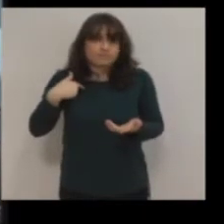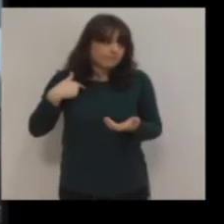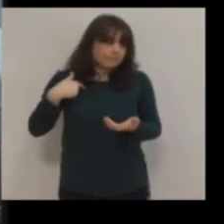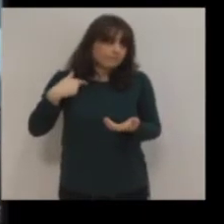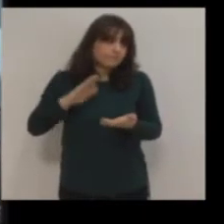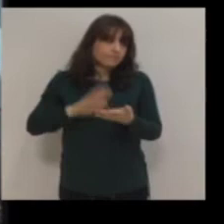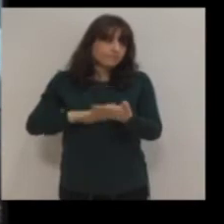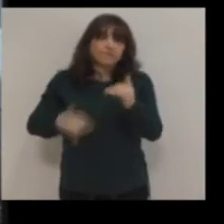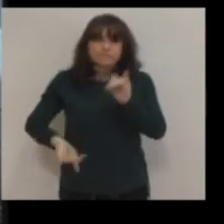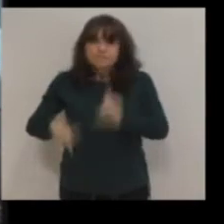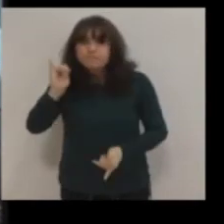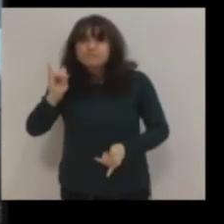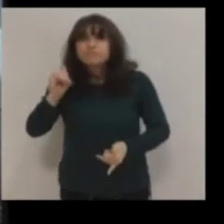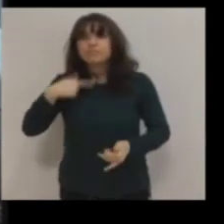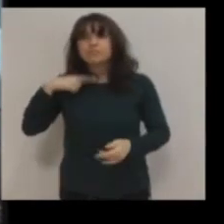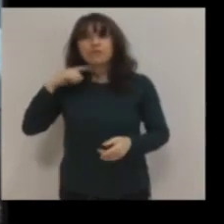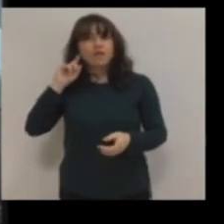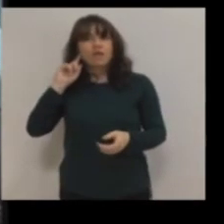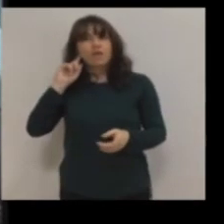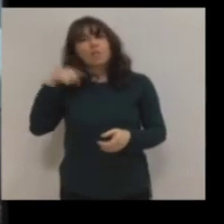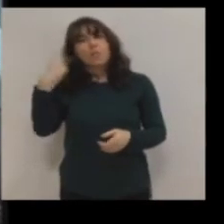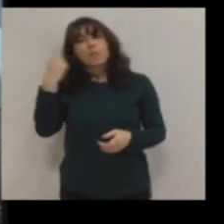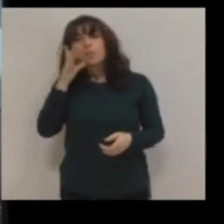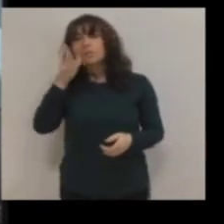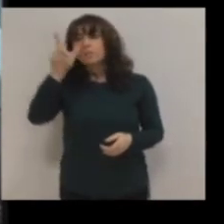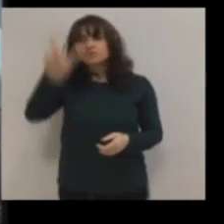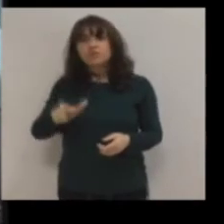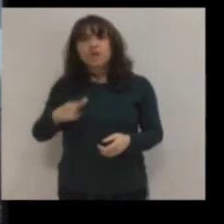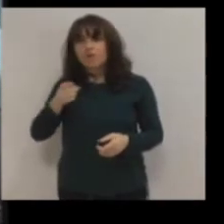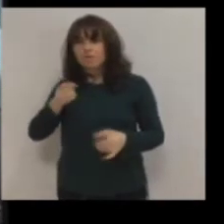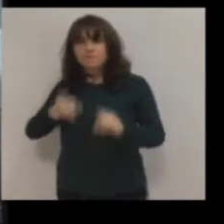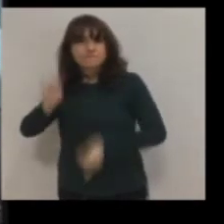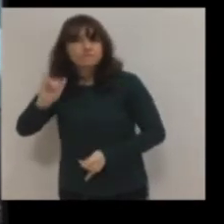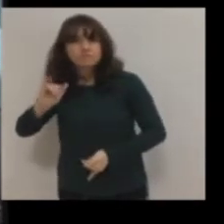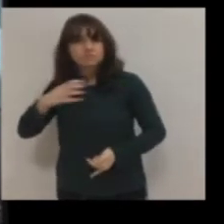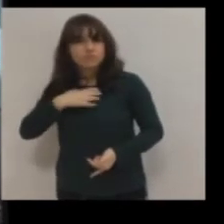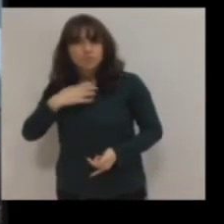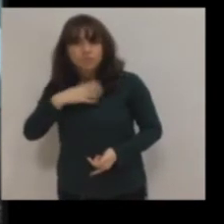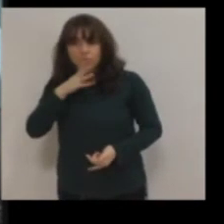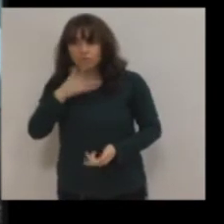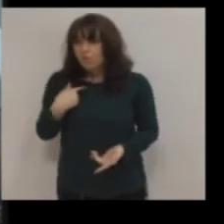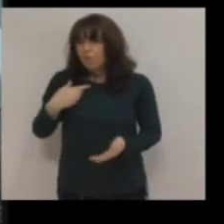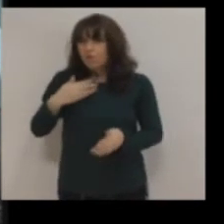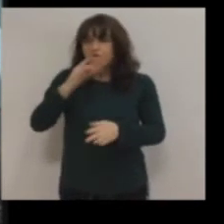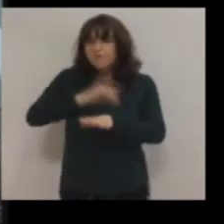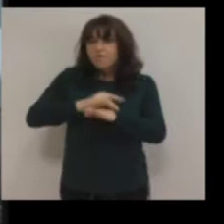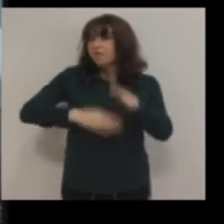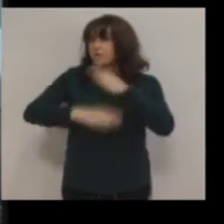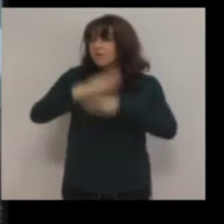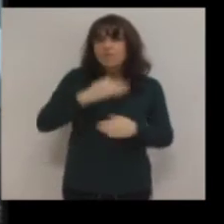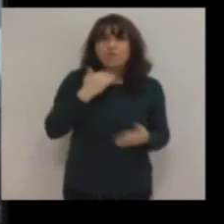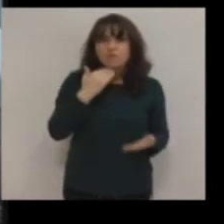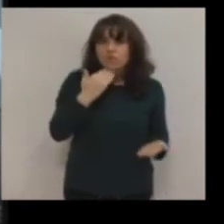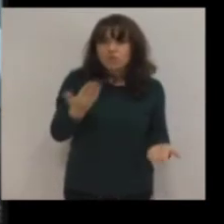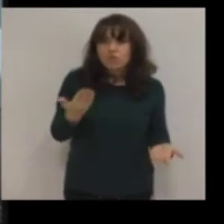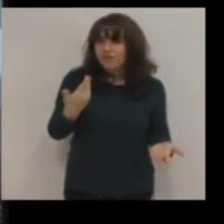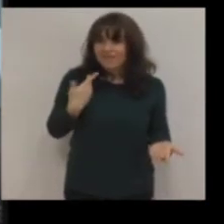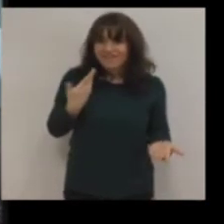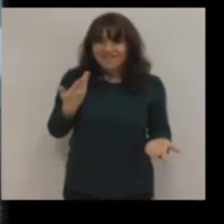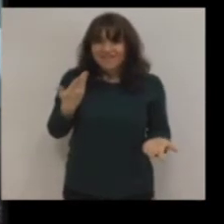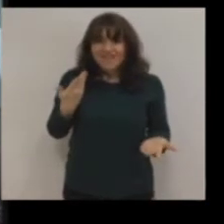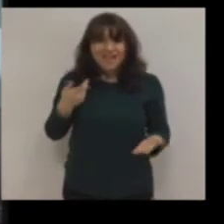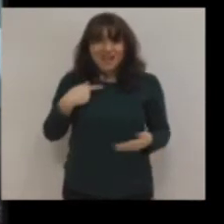que no se la puede sacar del domicilio porque está enferma, porque tiene una patología o una discapacidad que le ha impedido acceder a